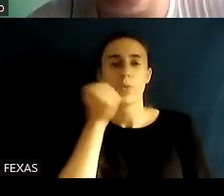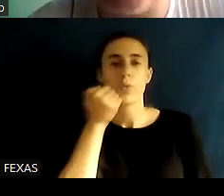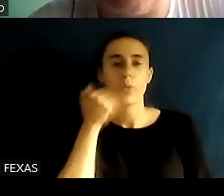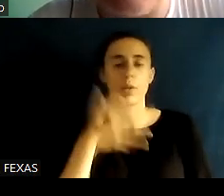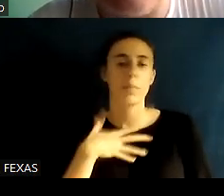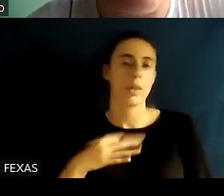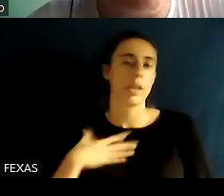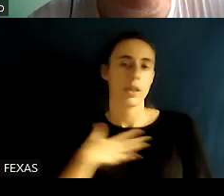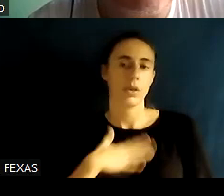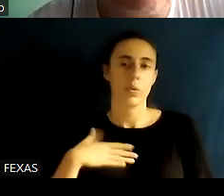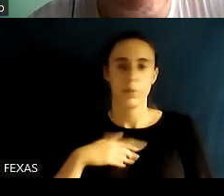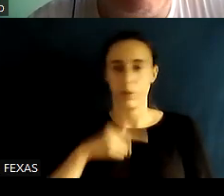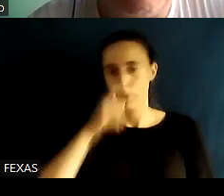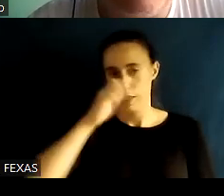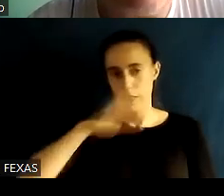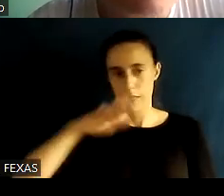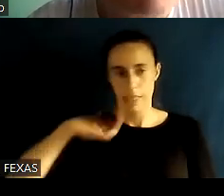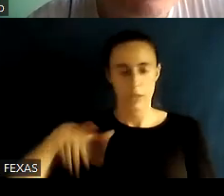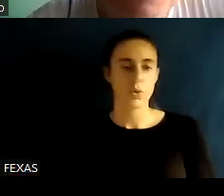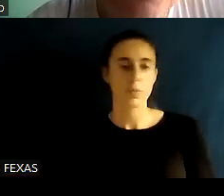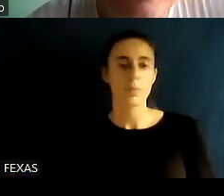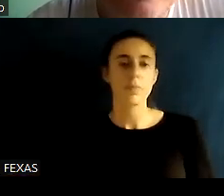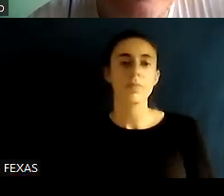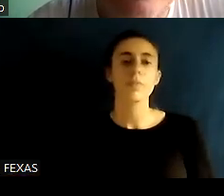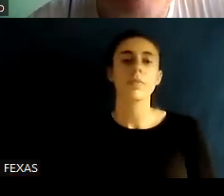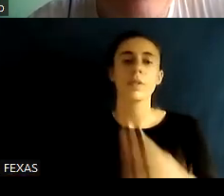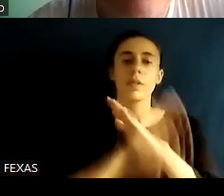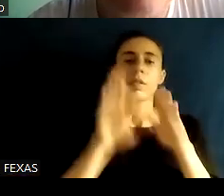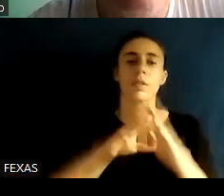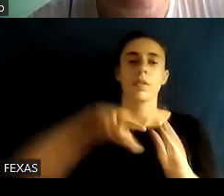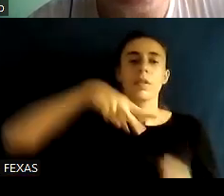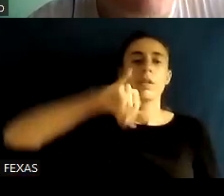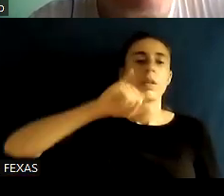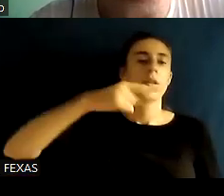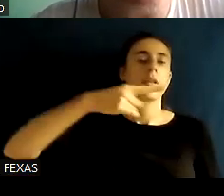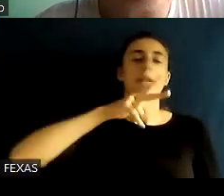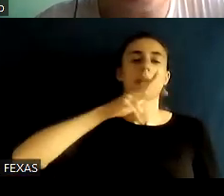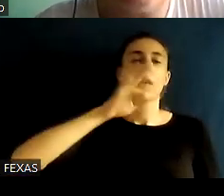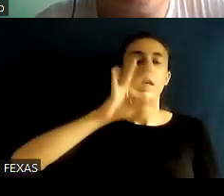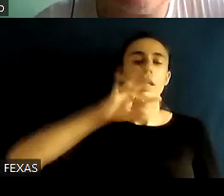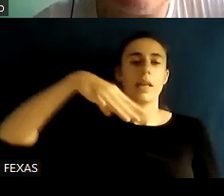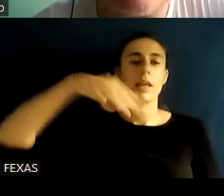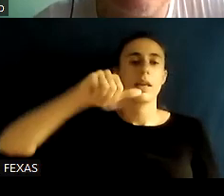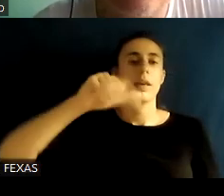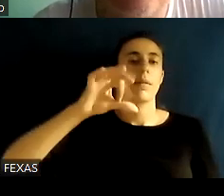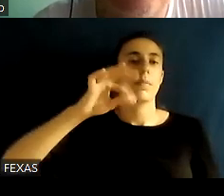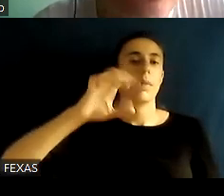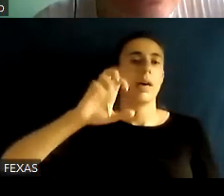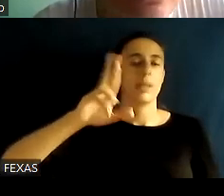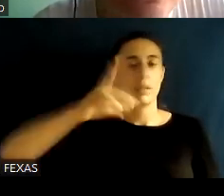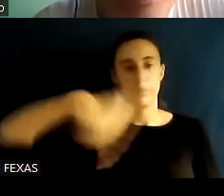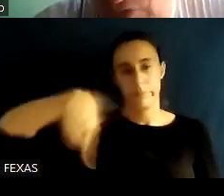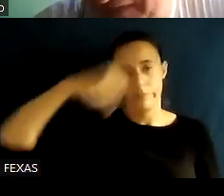para nuestros peques. Y finalmente tenemos el MindMaster. Sabéis que tenemos un problema grande con